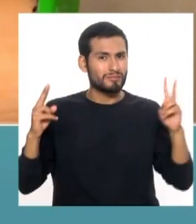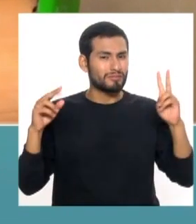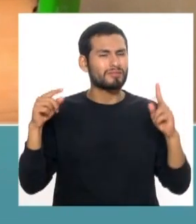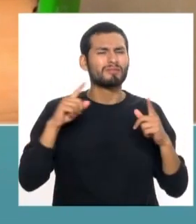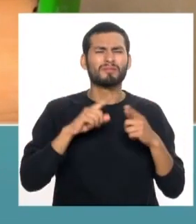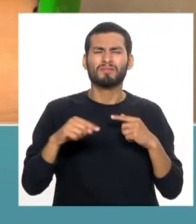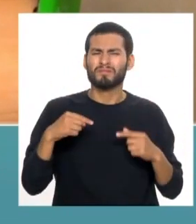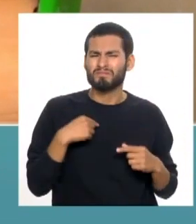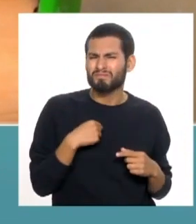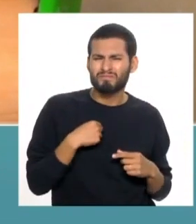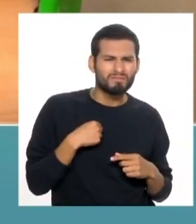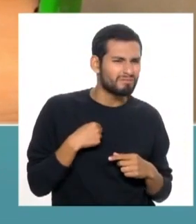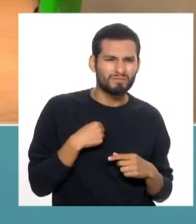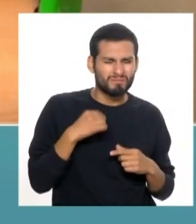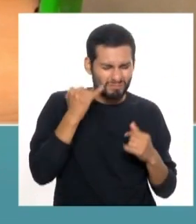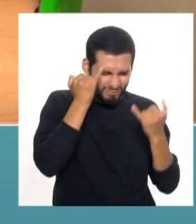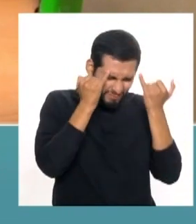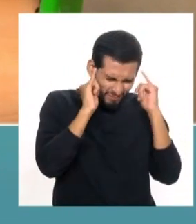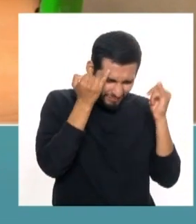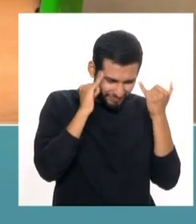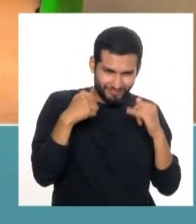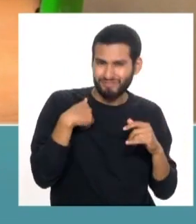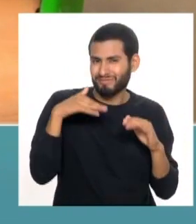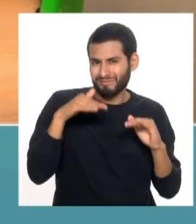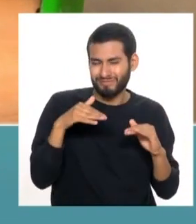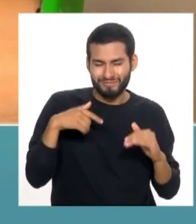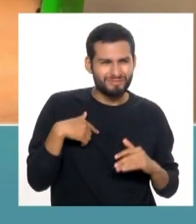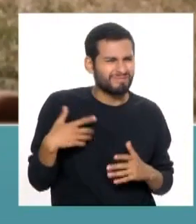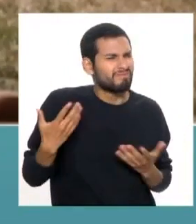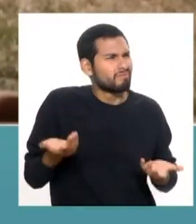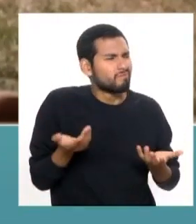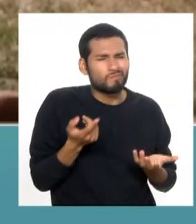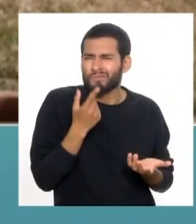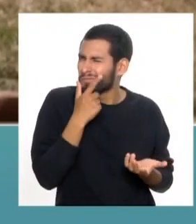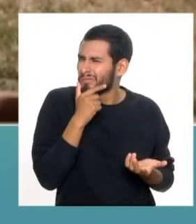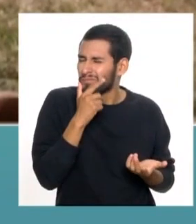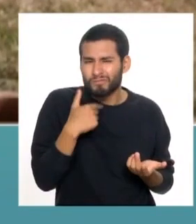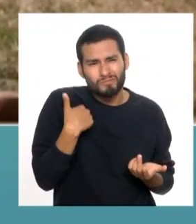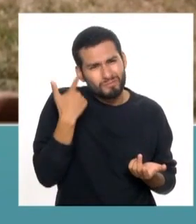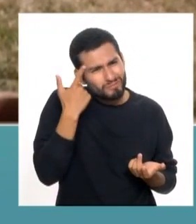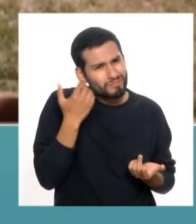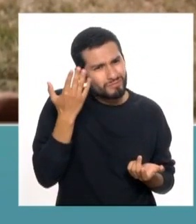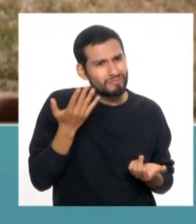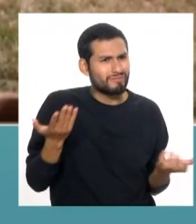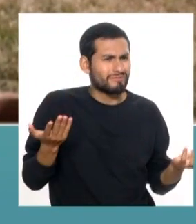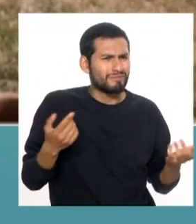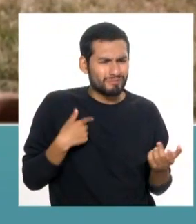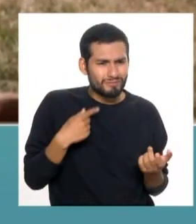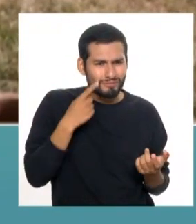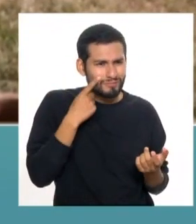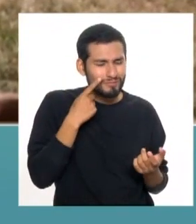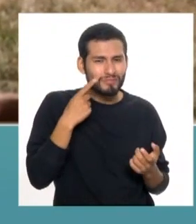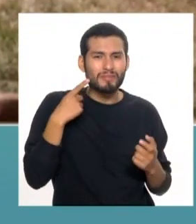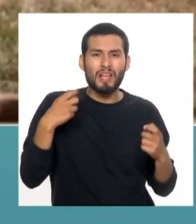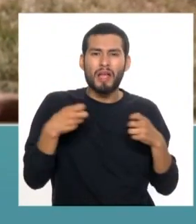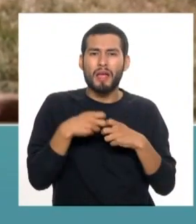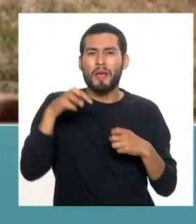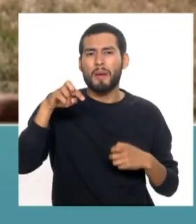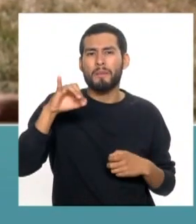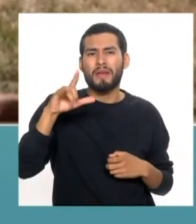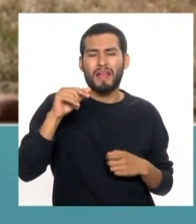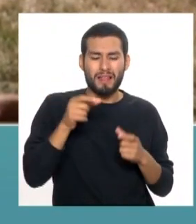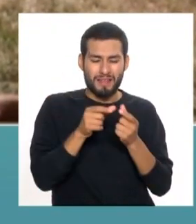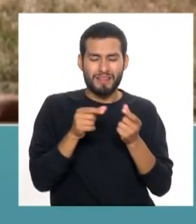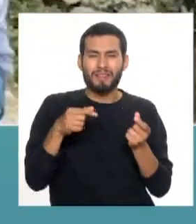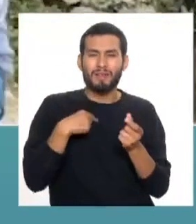era súper inventor desde chiquito, ¿no? Yeah. Y dije, oye, o sea, conozco las pilas, porque las pilas eran